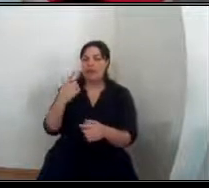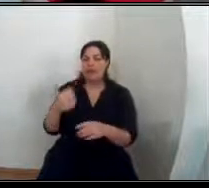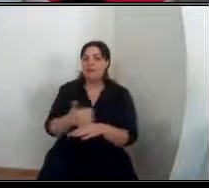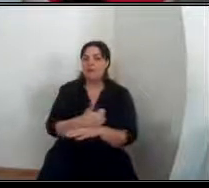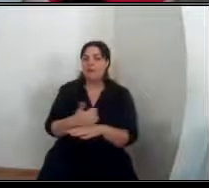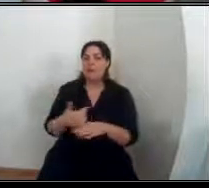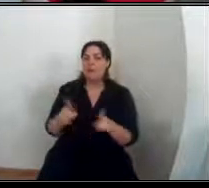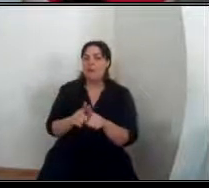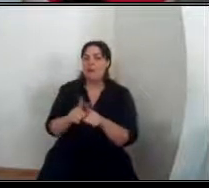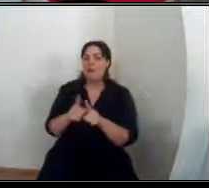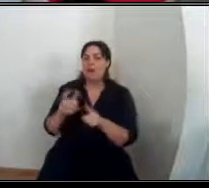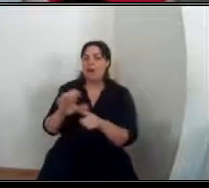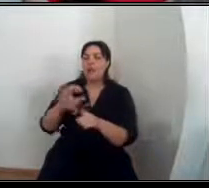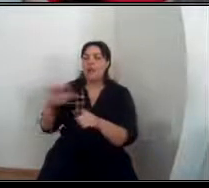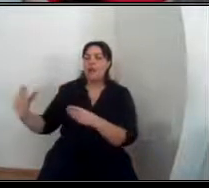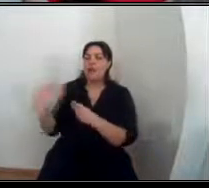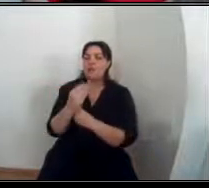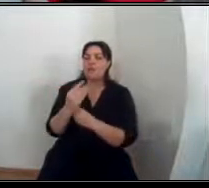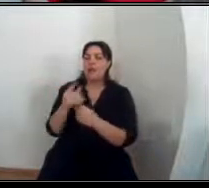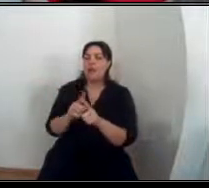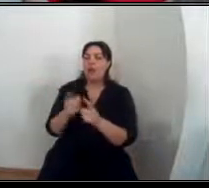como un medio y no como un fin?